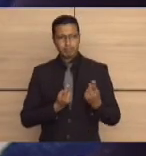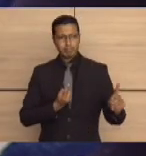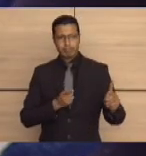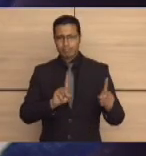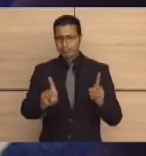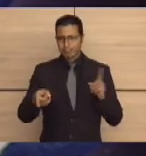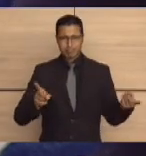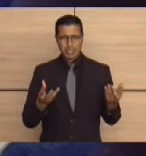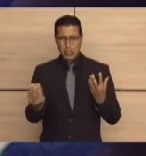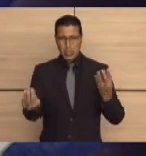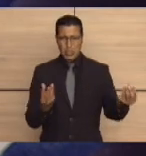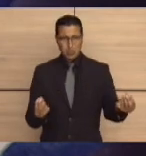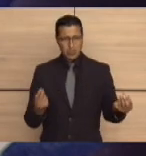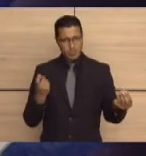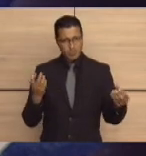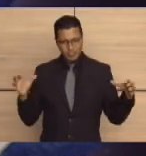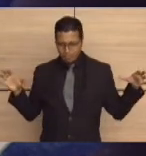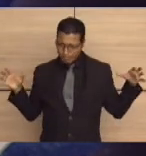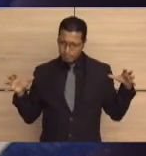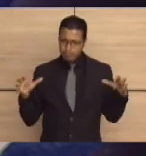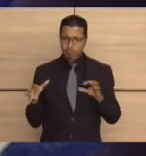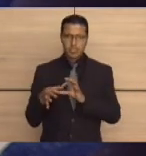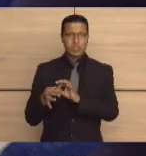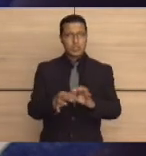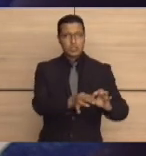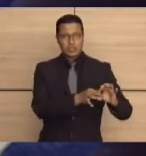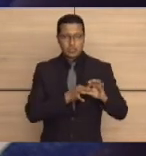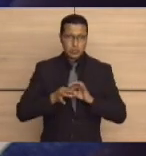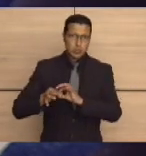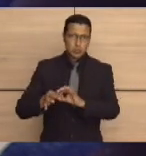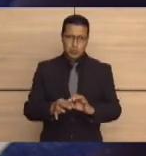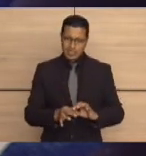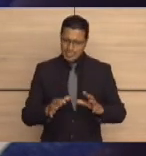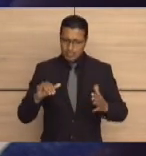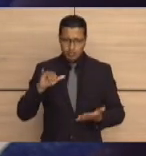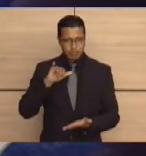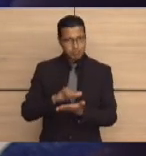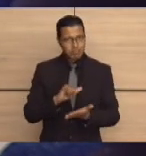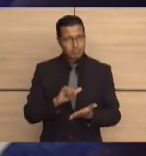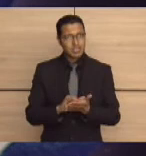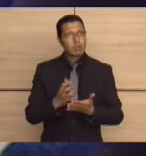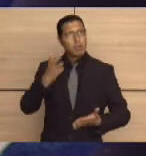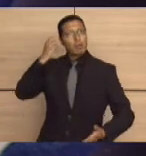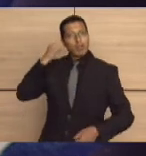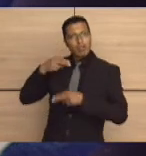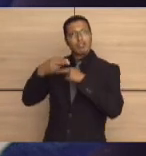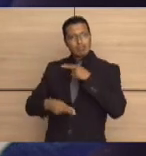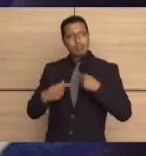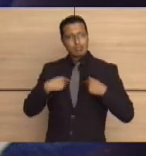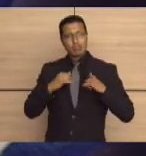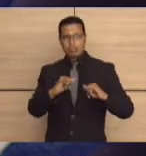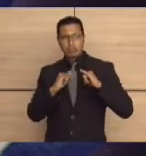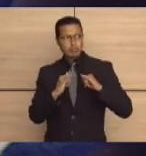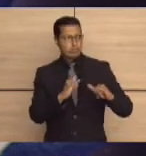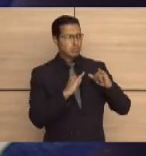ha logrado construir un relato que nos haga sentir a todos parte de un mismo pasado, de una misma memoria y sobre todo de